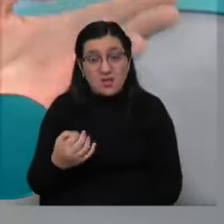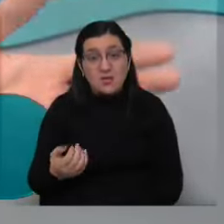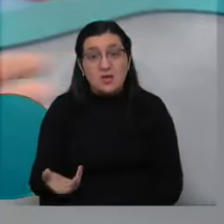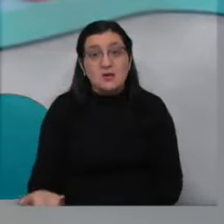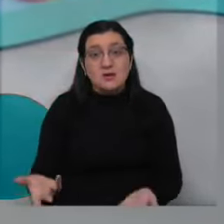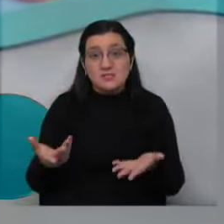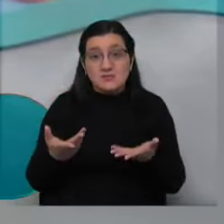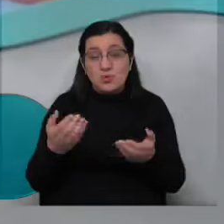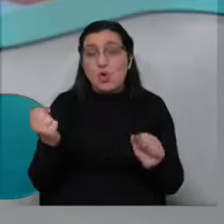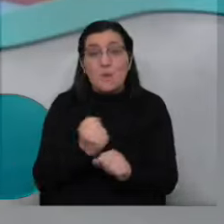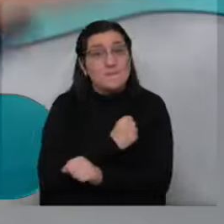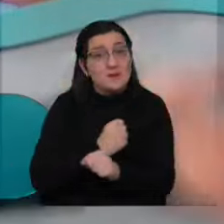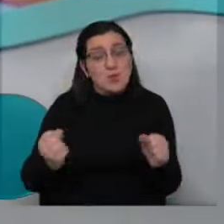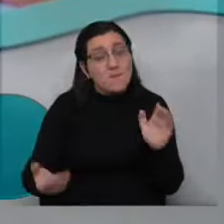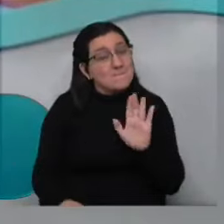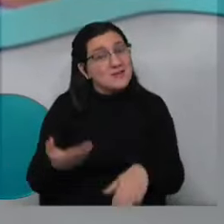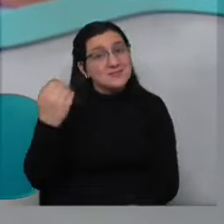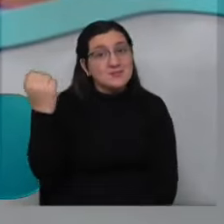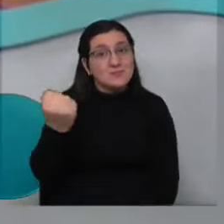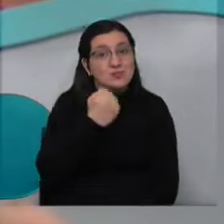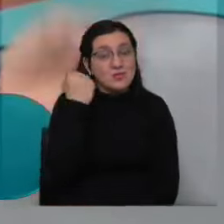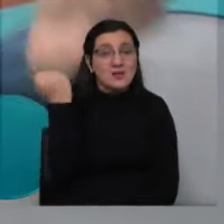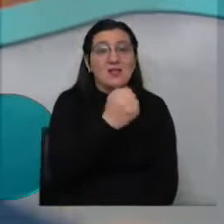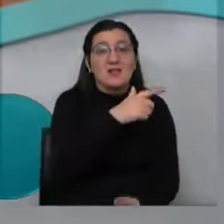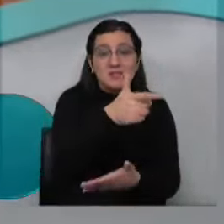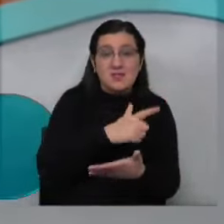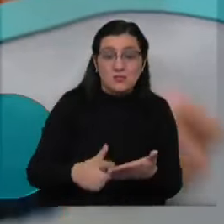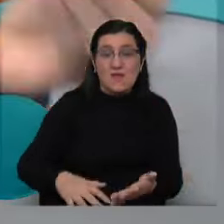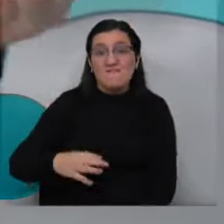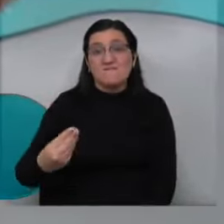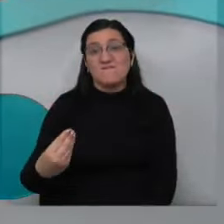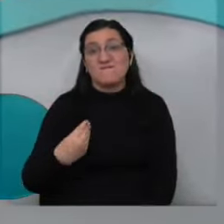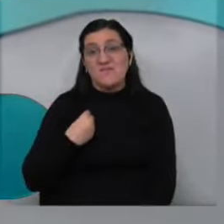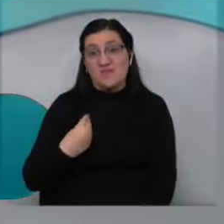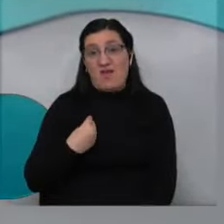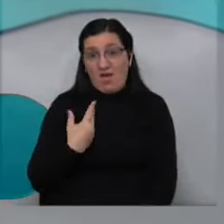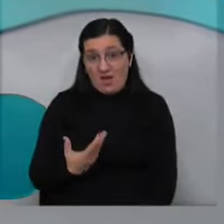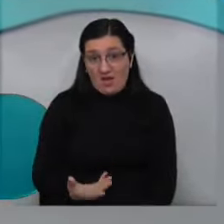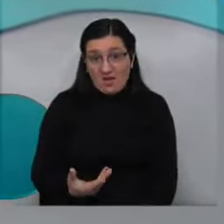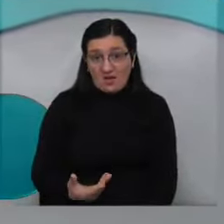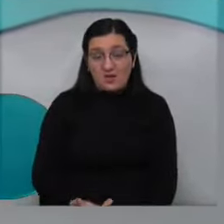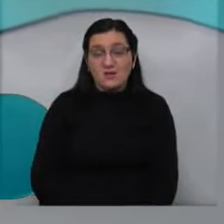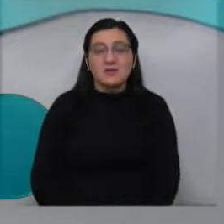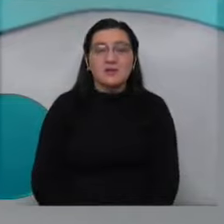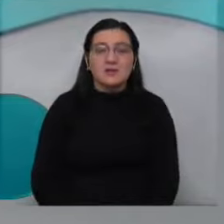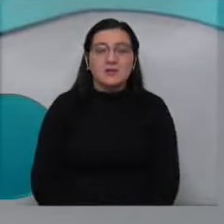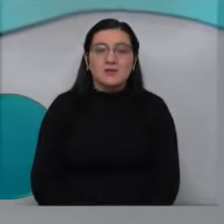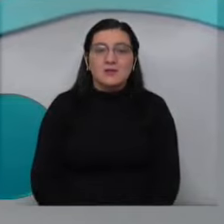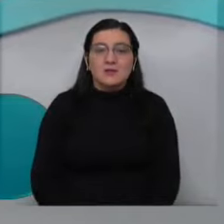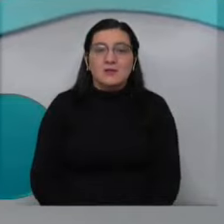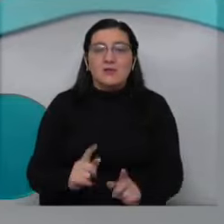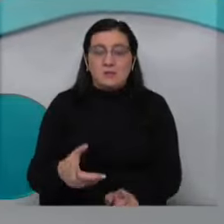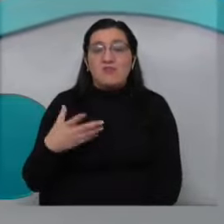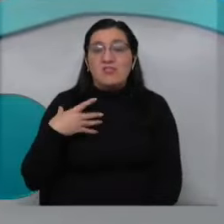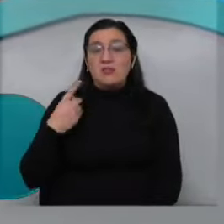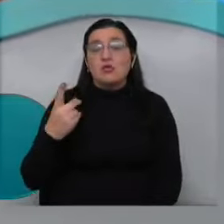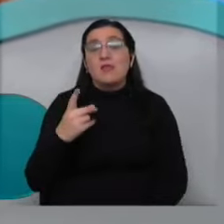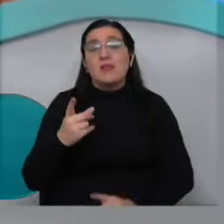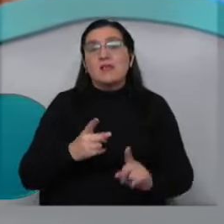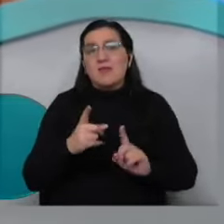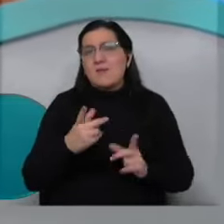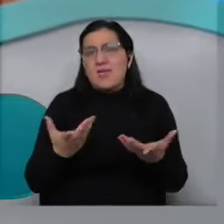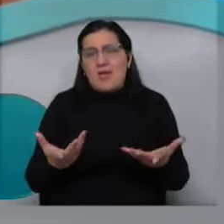los premios más grandes que existen en la literatura en vida y exactamente directora de la academia con la